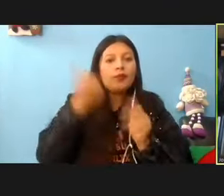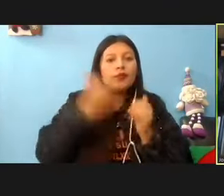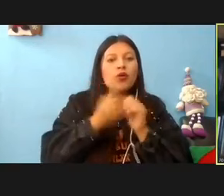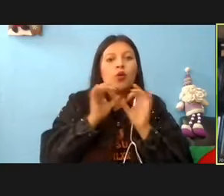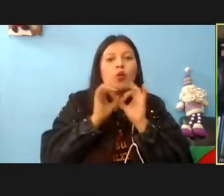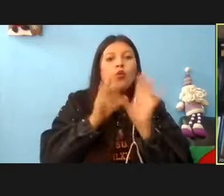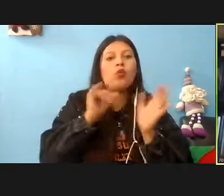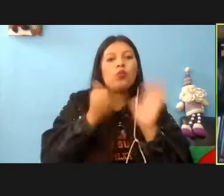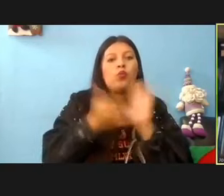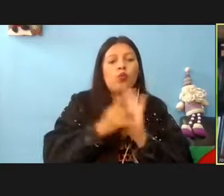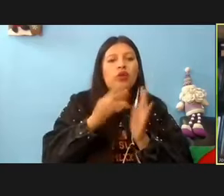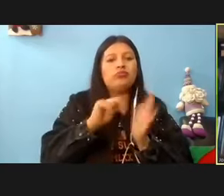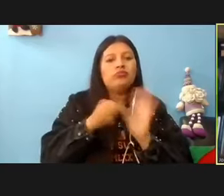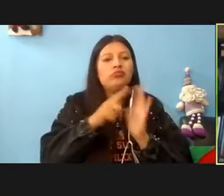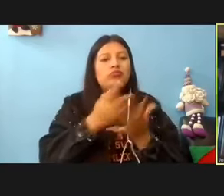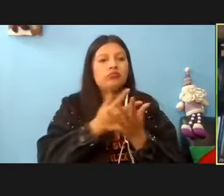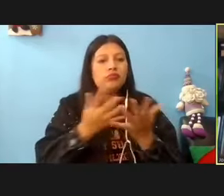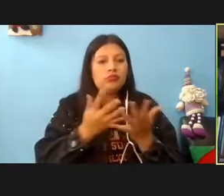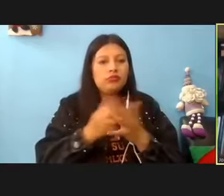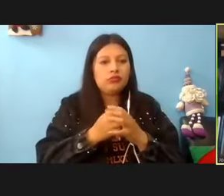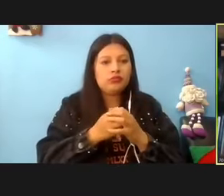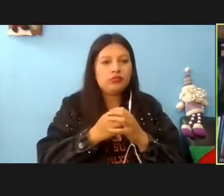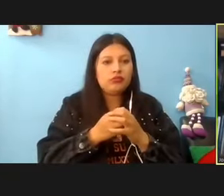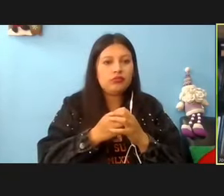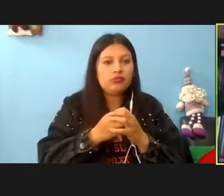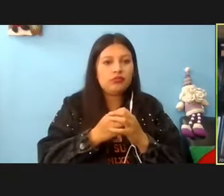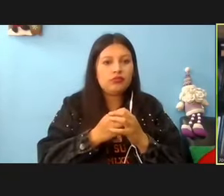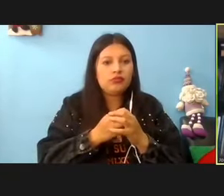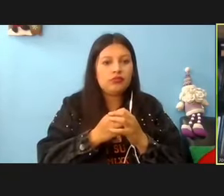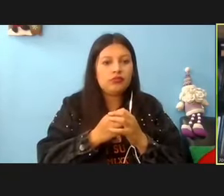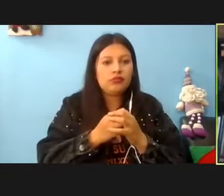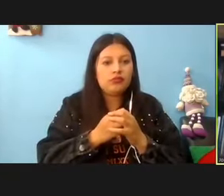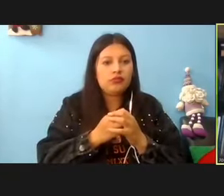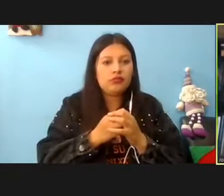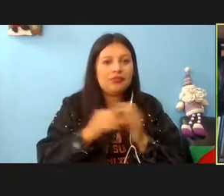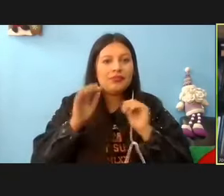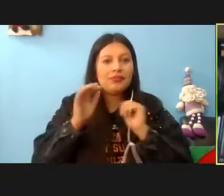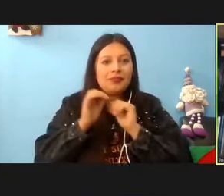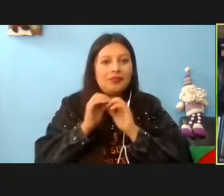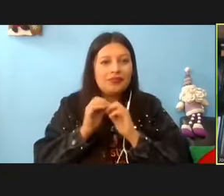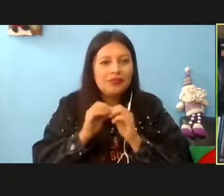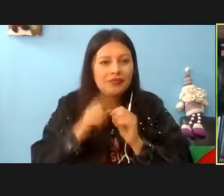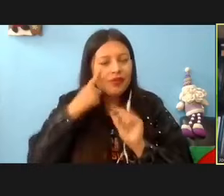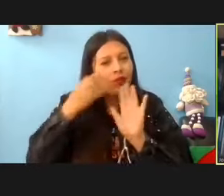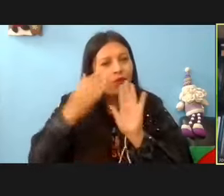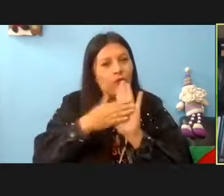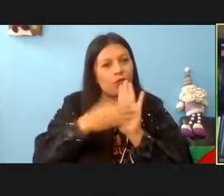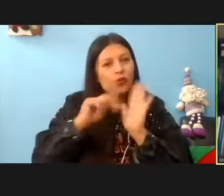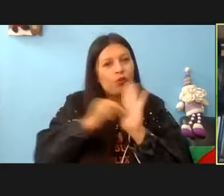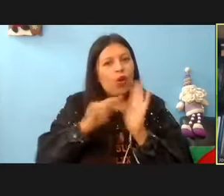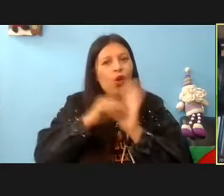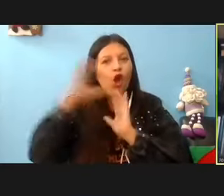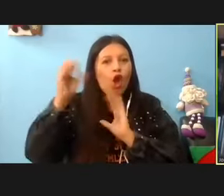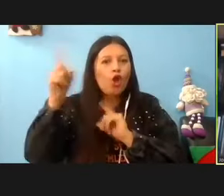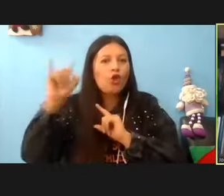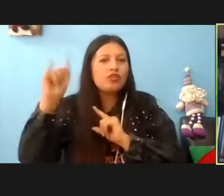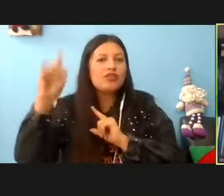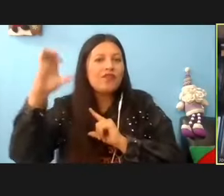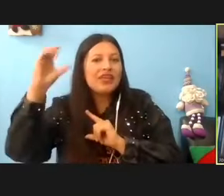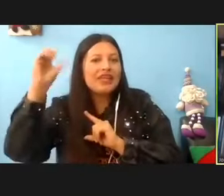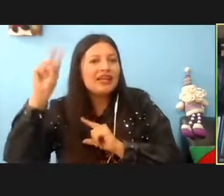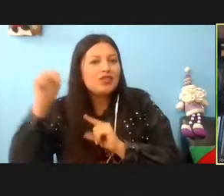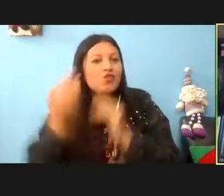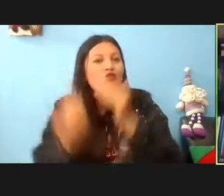de cosificación. No sé, Karen, quien nos acompaña en el sistema de interpretación, cómo lo va a traducir, pero cosificación, creo que estamos dando por hecho